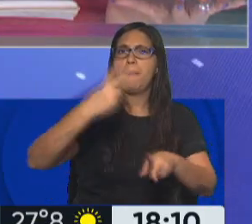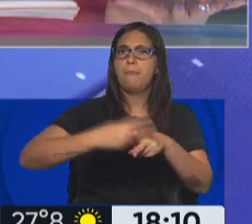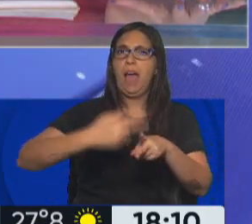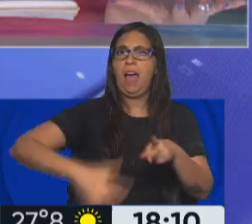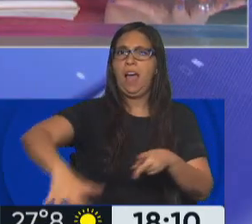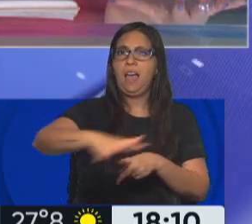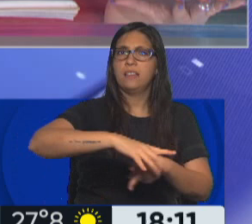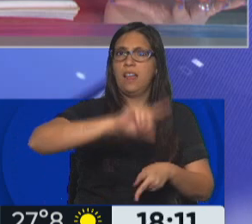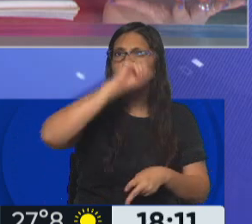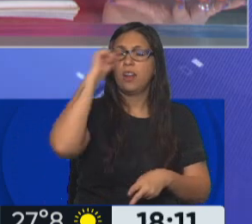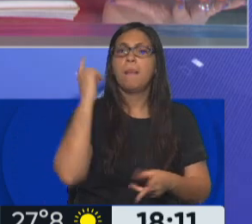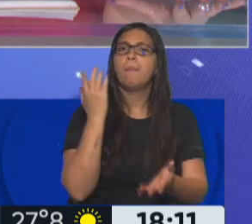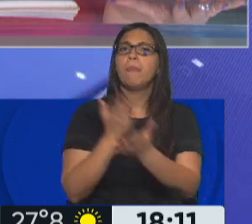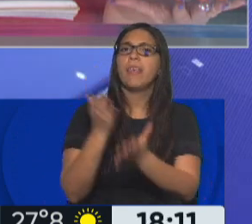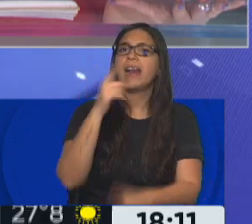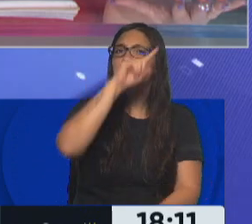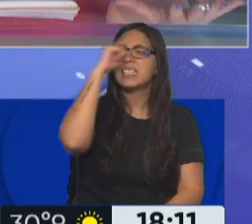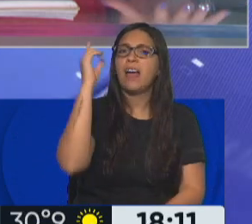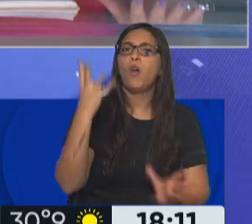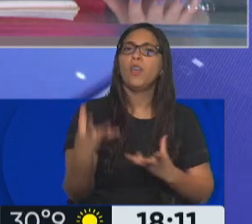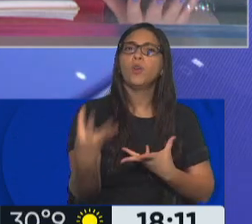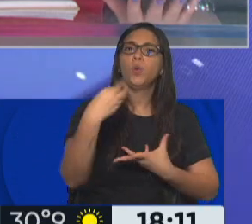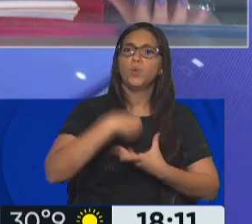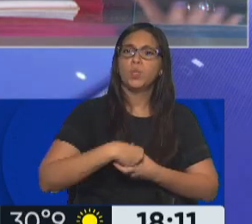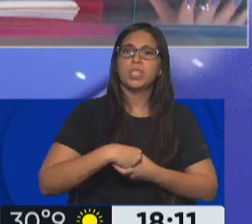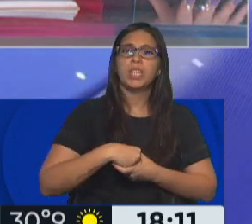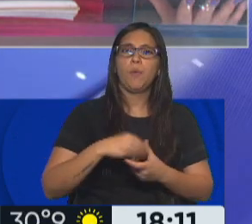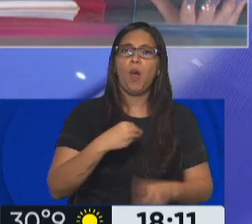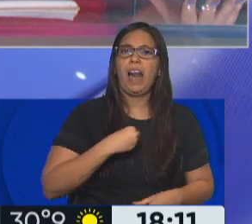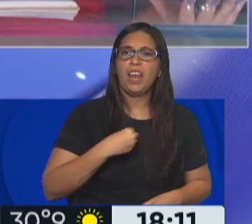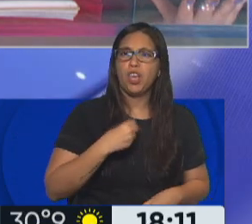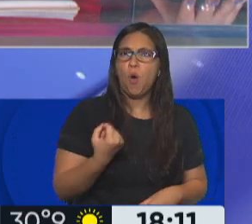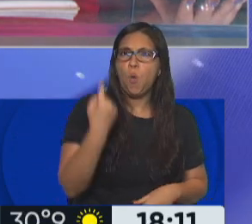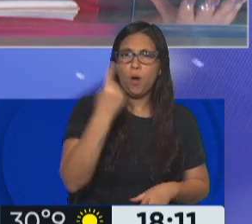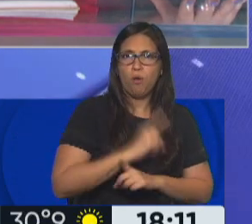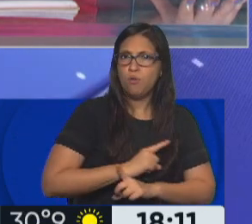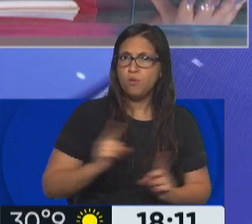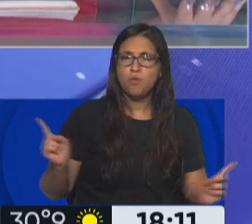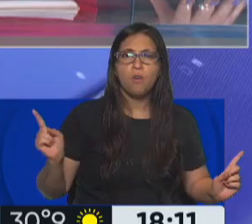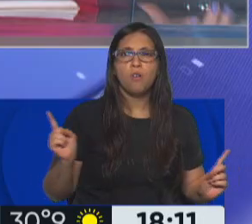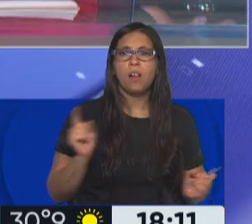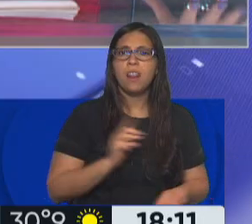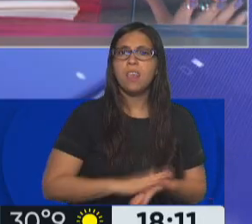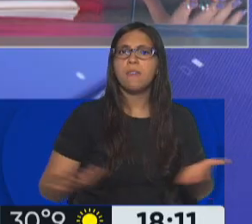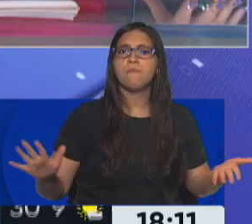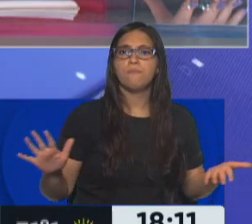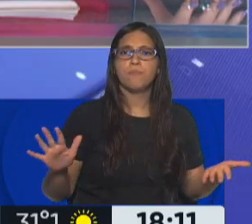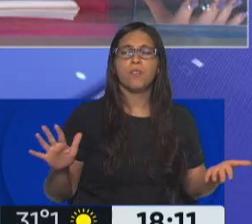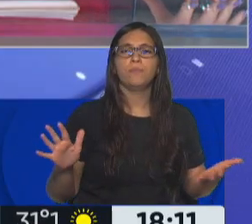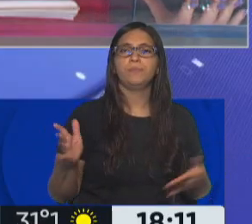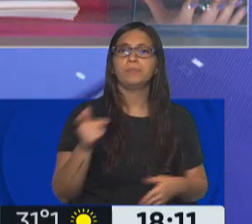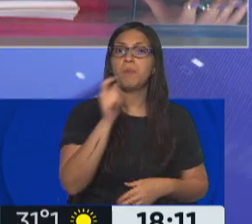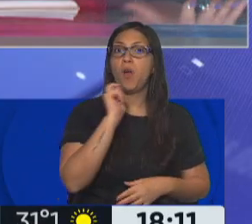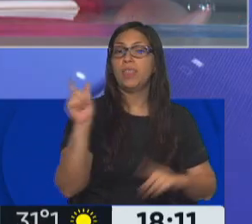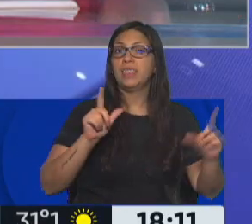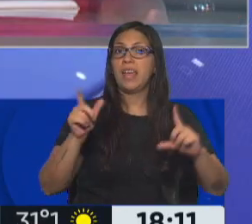un Estado laico, un Estado inclusivo, frente a unas declaraciones que había hecho el vocero de HST en la televisión